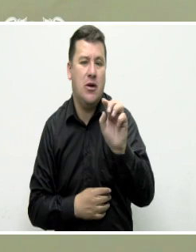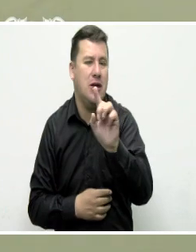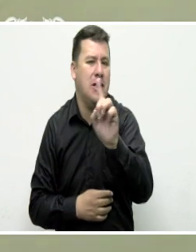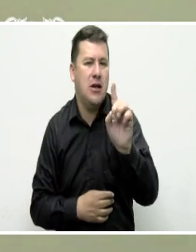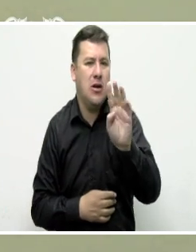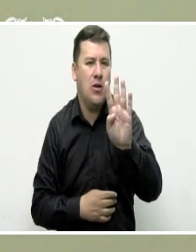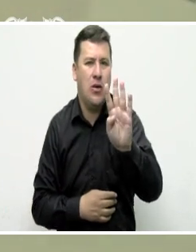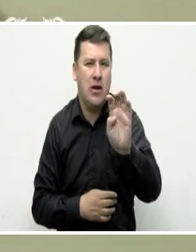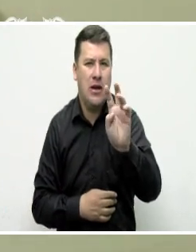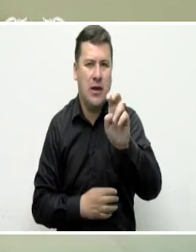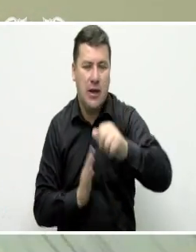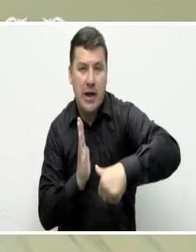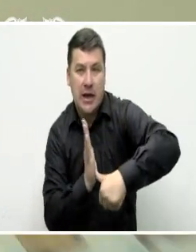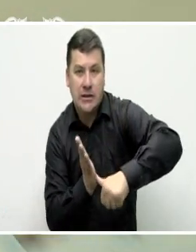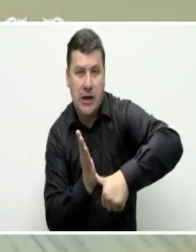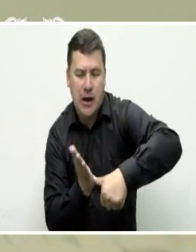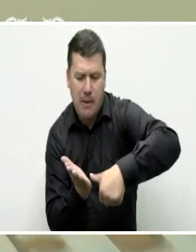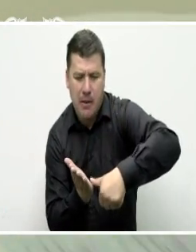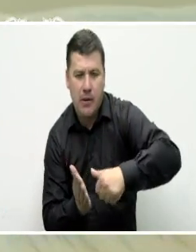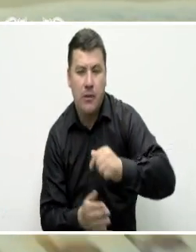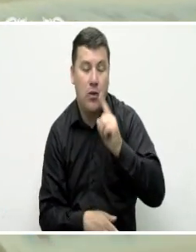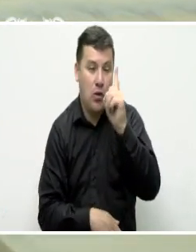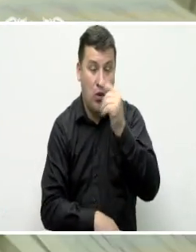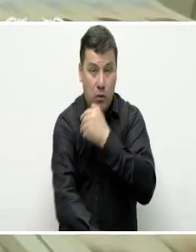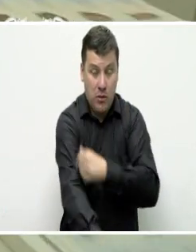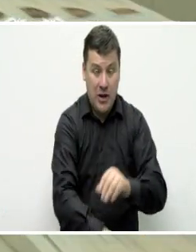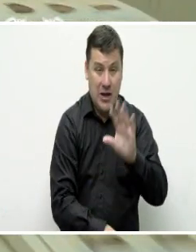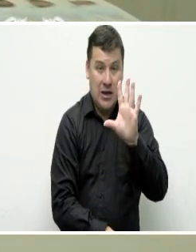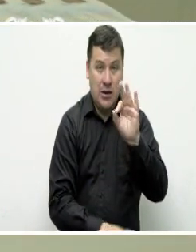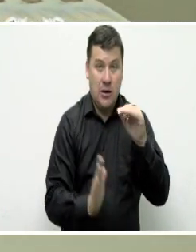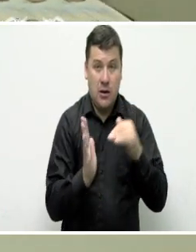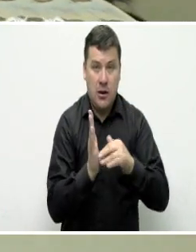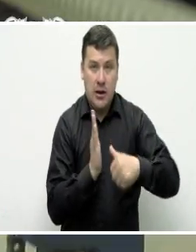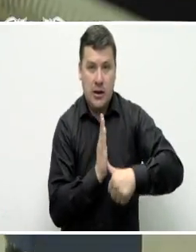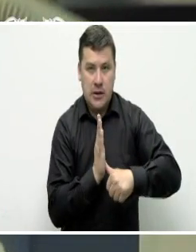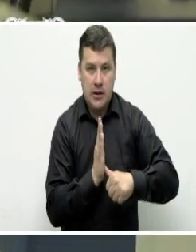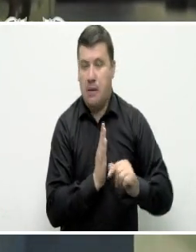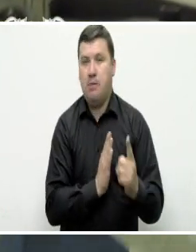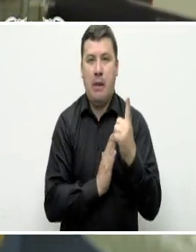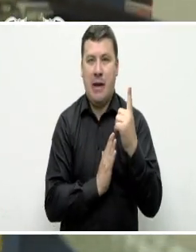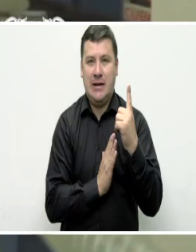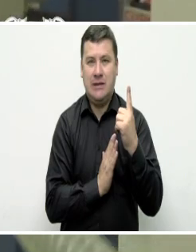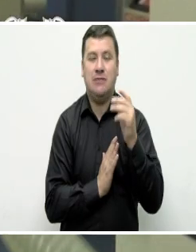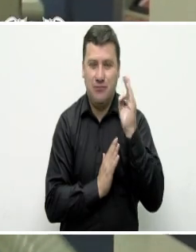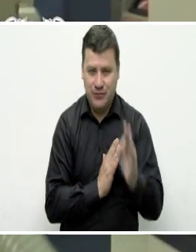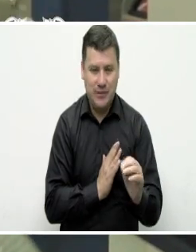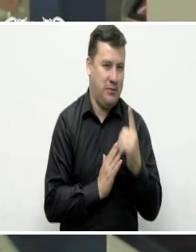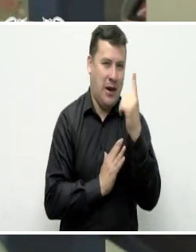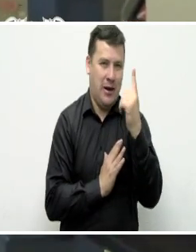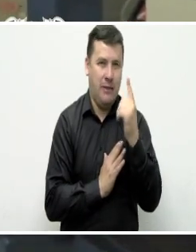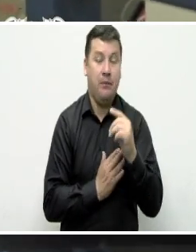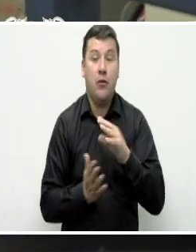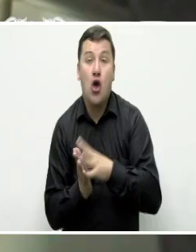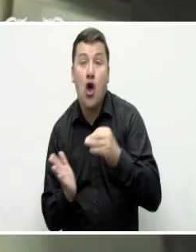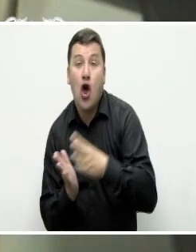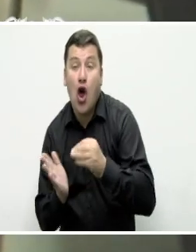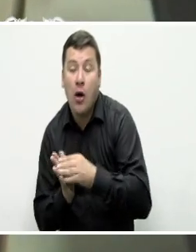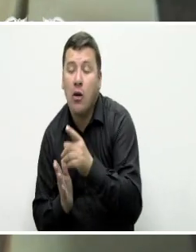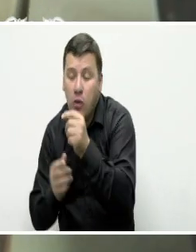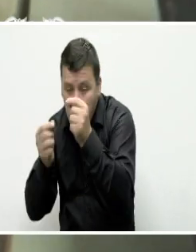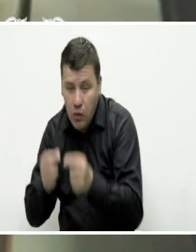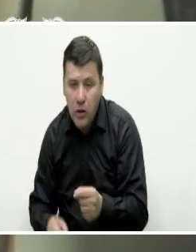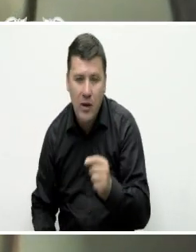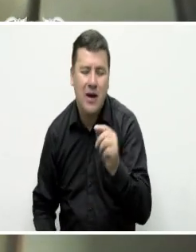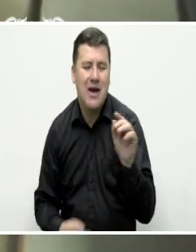1.958.147 cédulas, de las cuales 1.050.000 son cédulas de primera vez, y los duplicados de cédulas de ciudadanía a